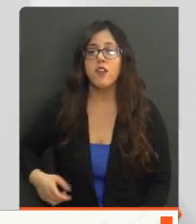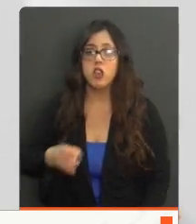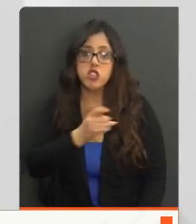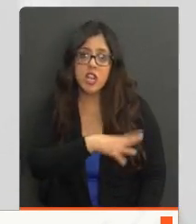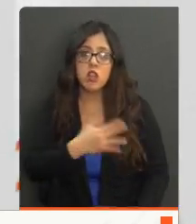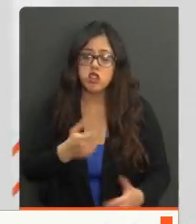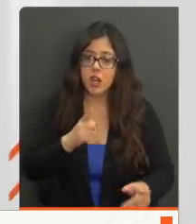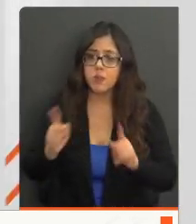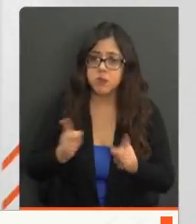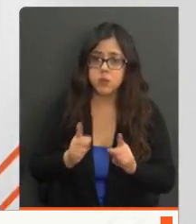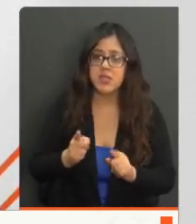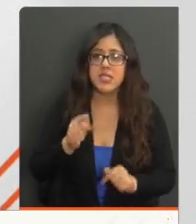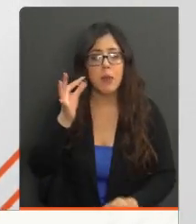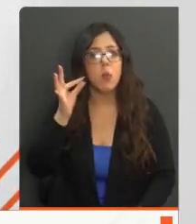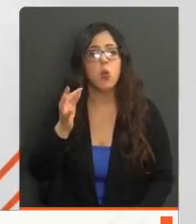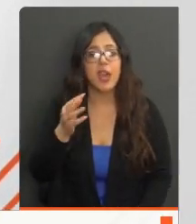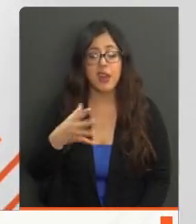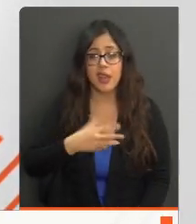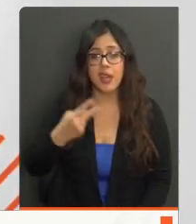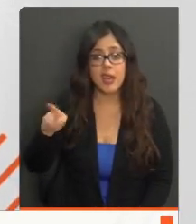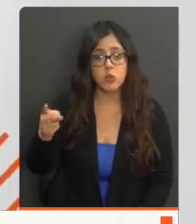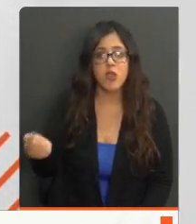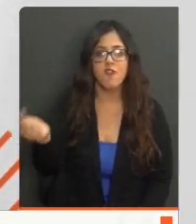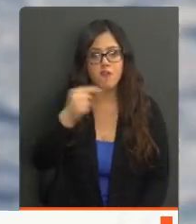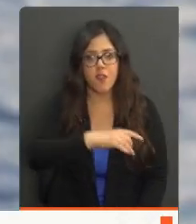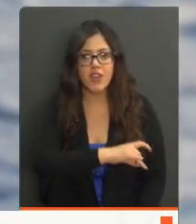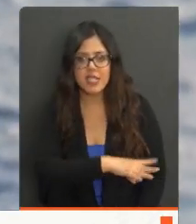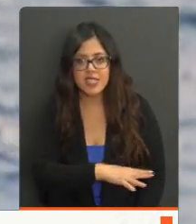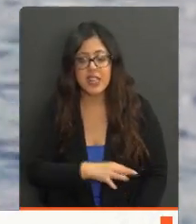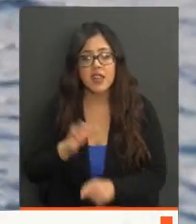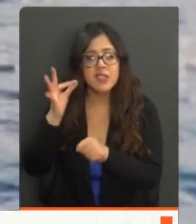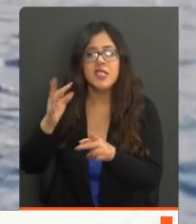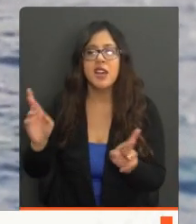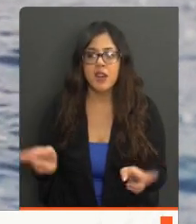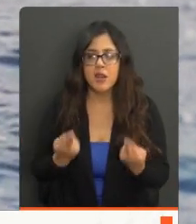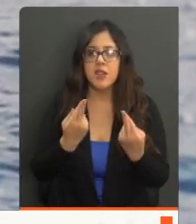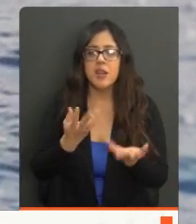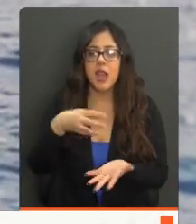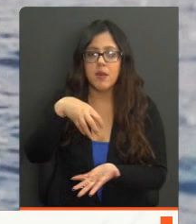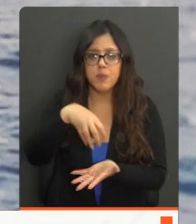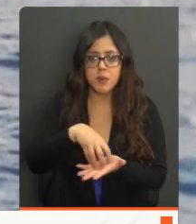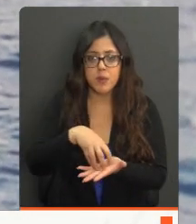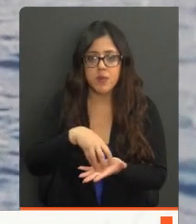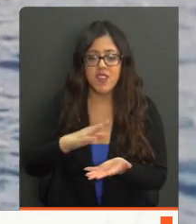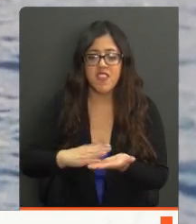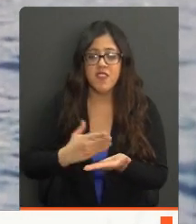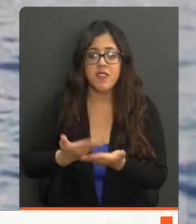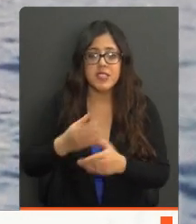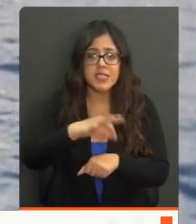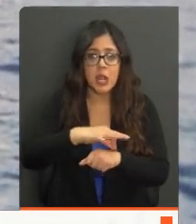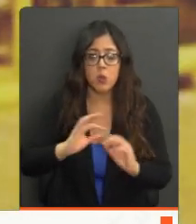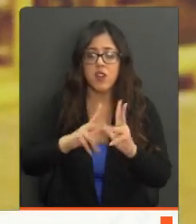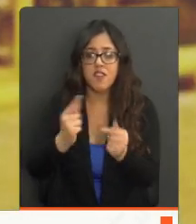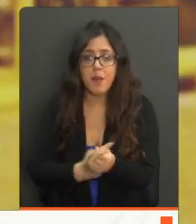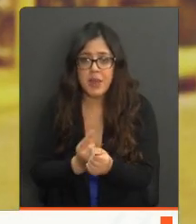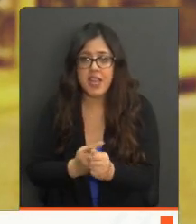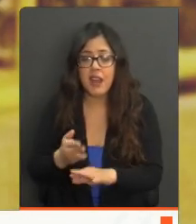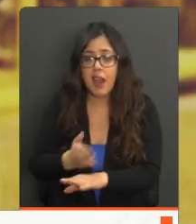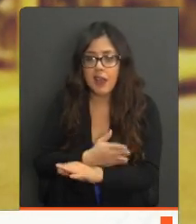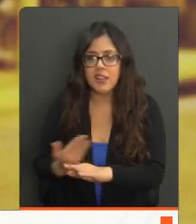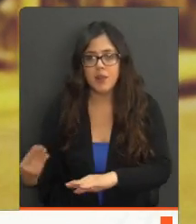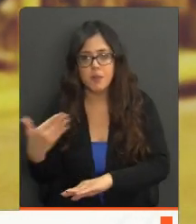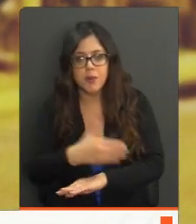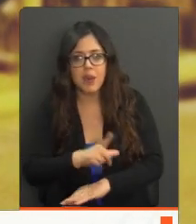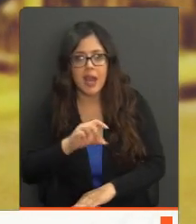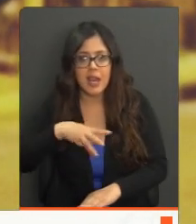gestionando la repatración de viera y su hija mientras ellas se recuperan en un centro familiar de chiclayo antes de ser llevadas a lima ambas podrían volver a